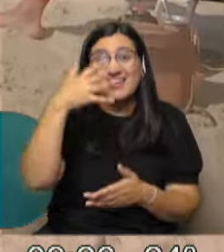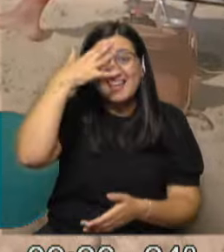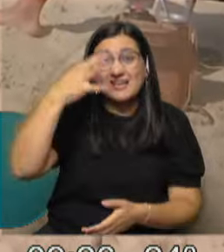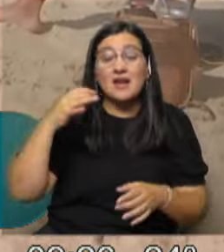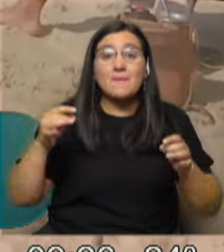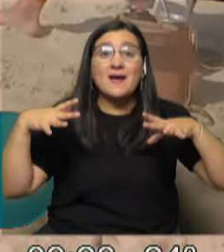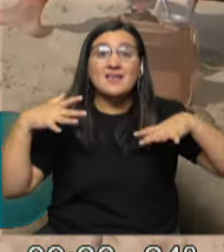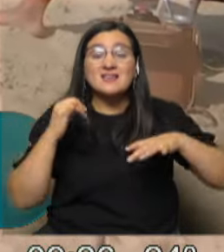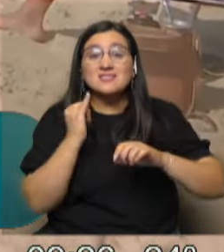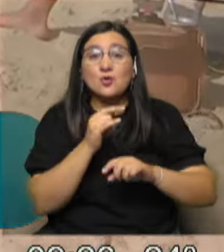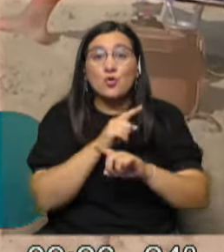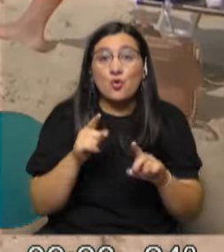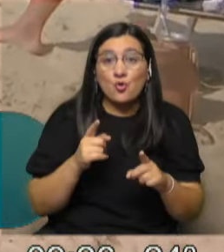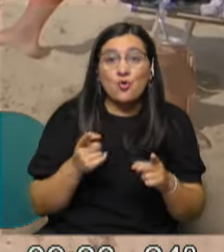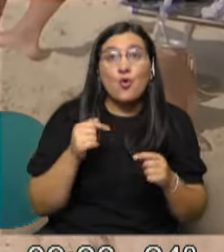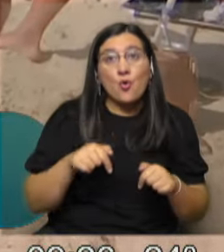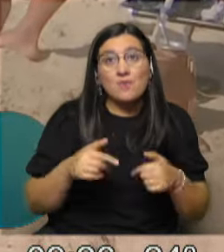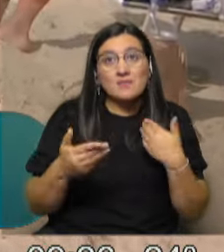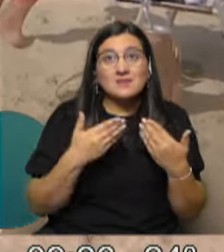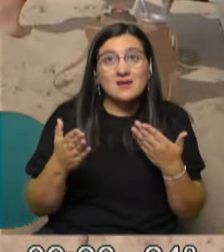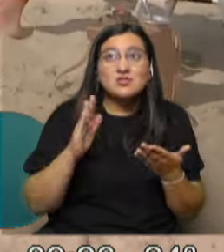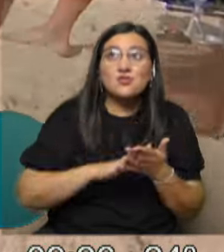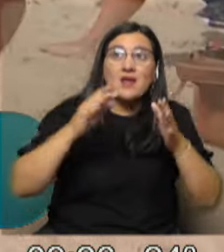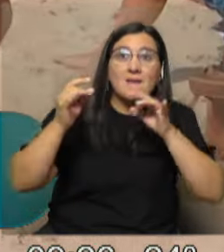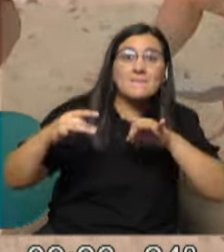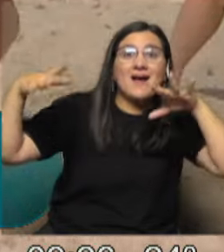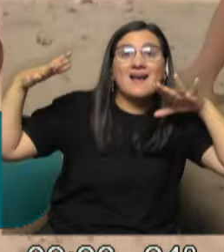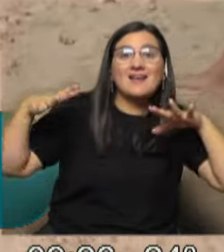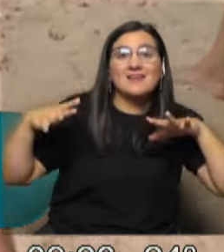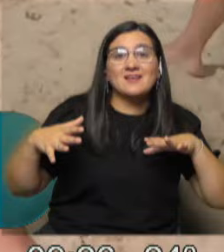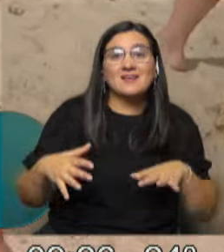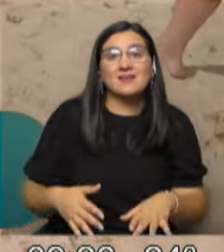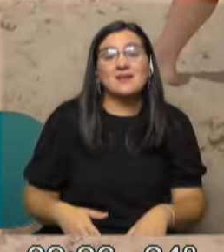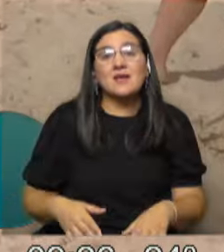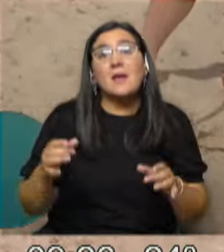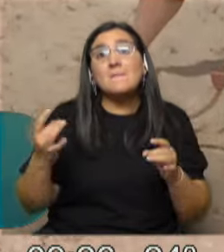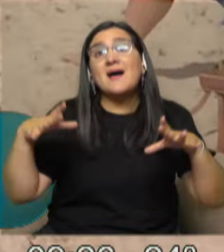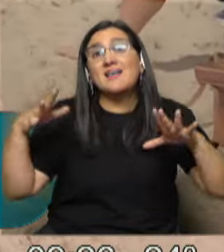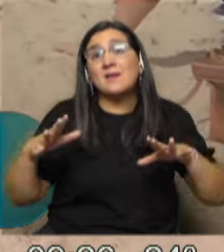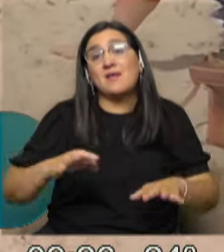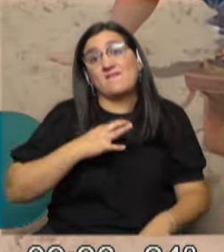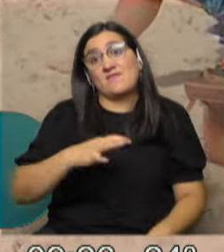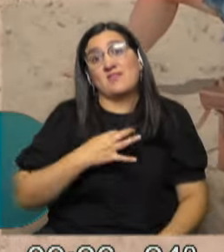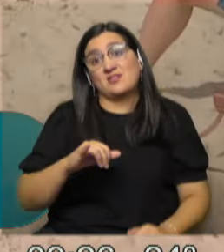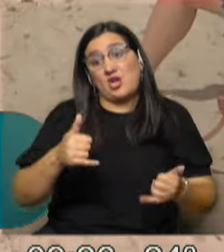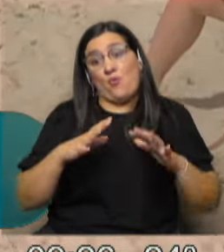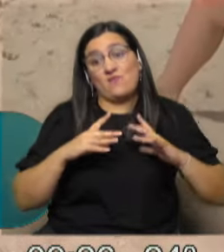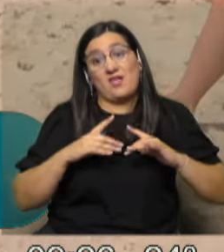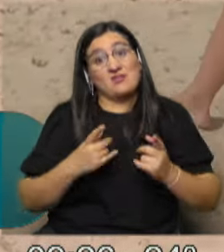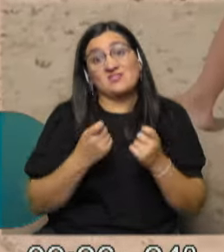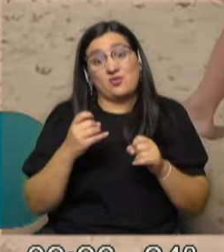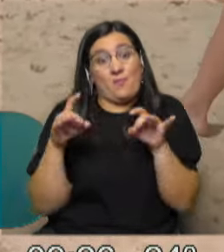usted o no? Porque hoy es un día en el cual vamos a hablar de la magia en el programa. ¿Cómo la define usted? La magia para vivir ya jubilado, ya es bastante,